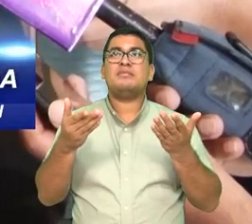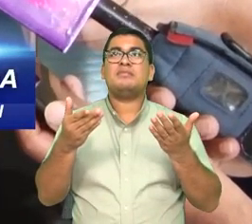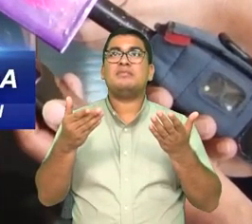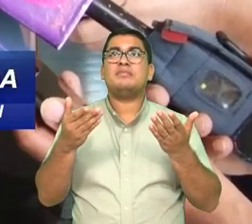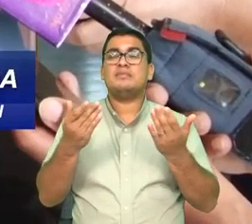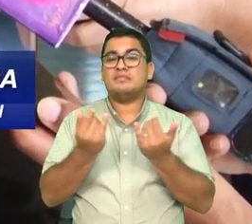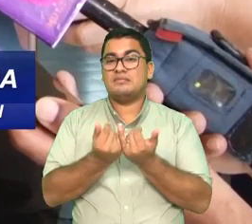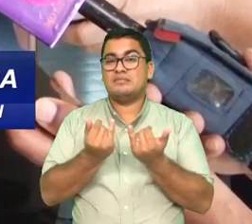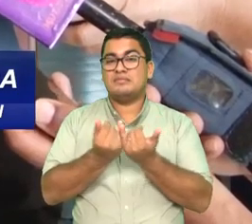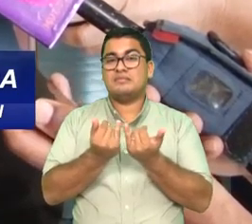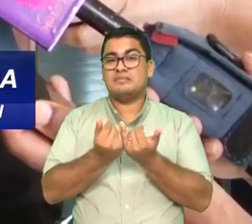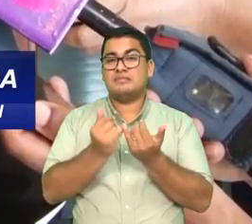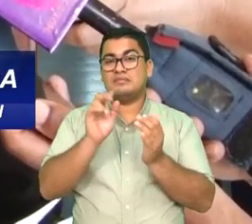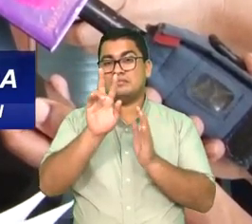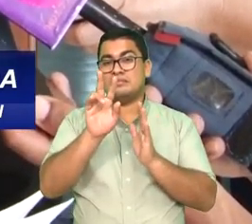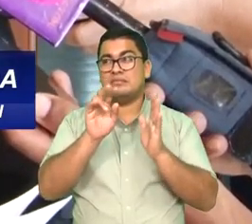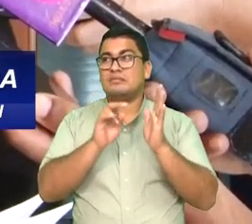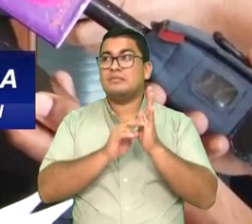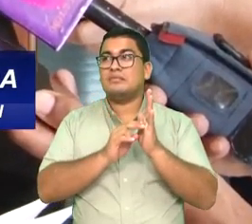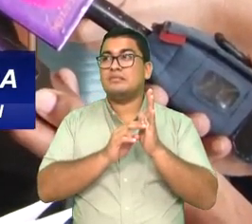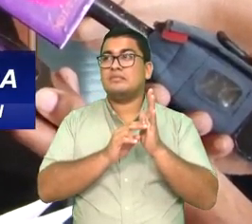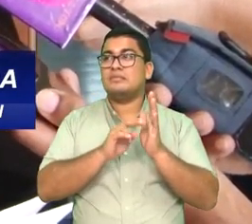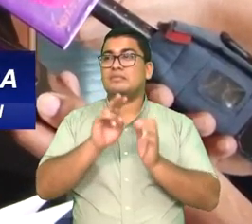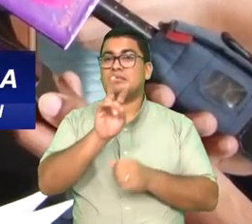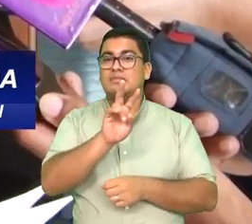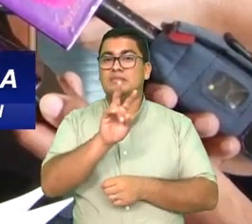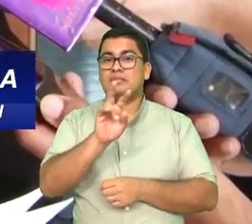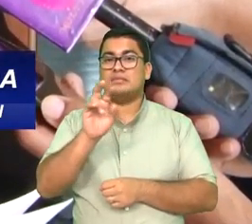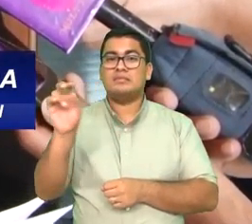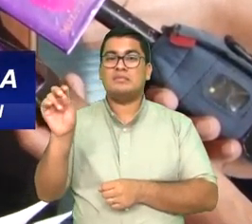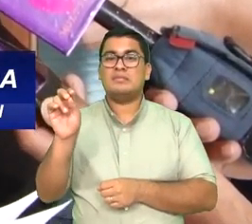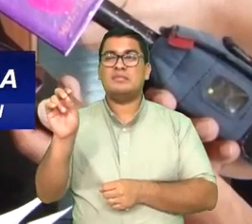también el 2020 con